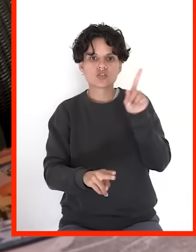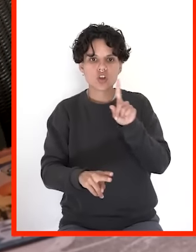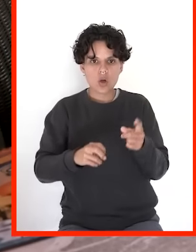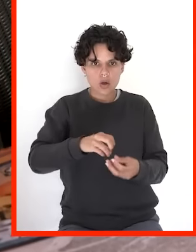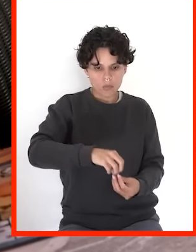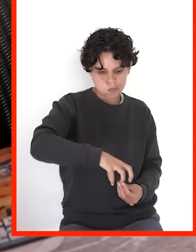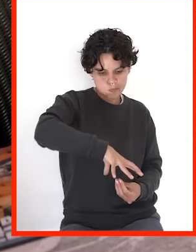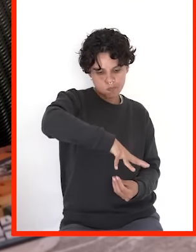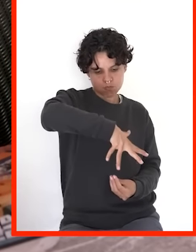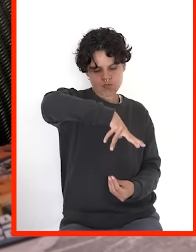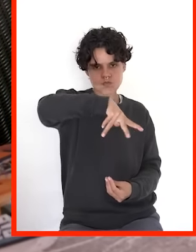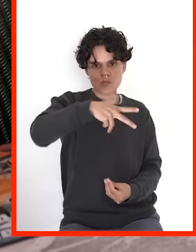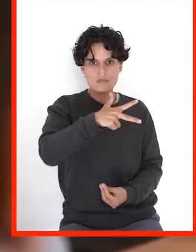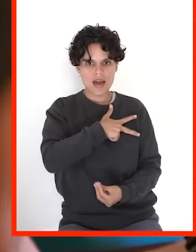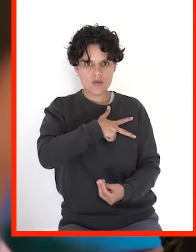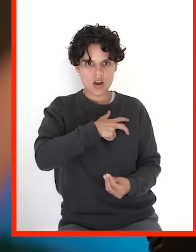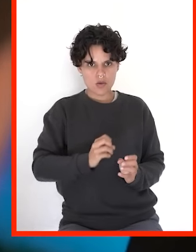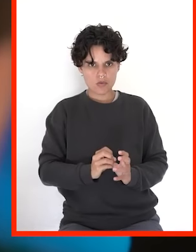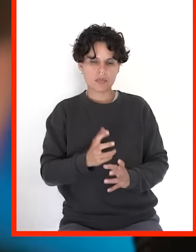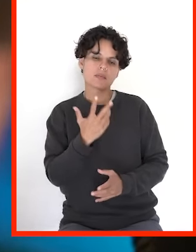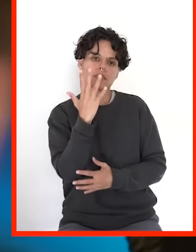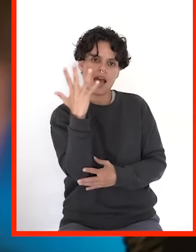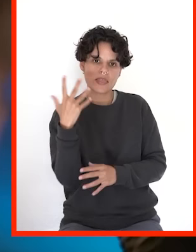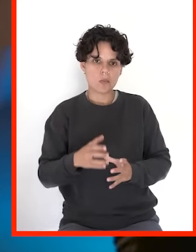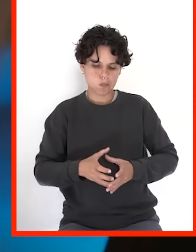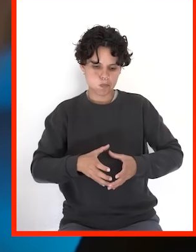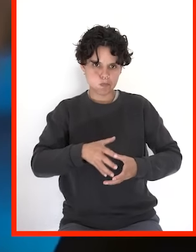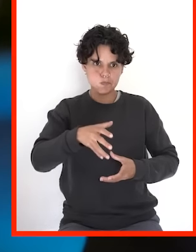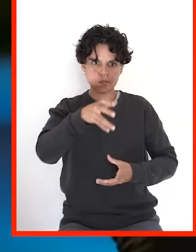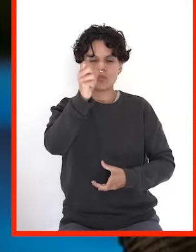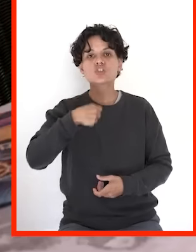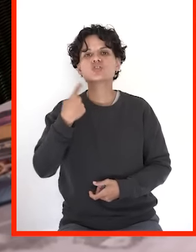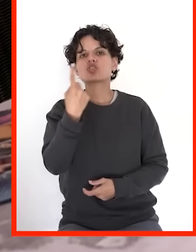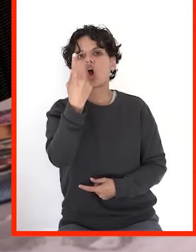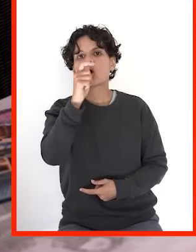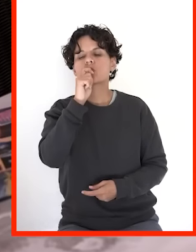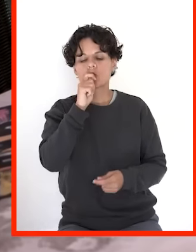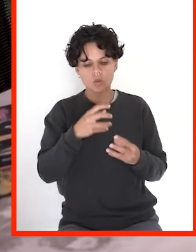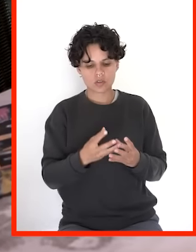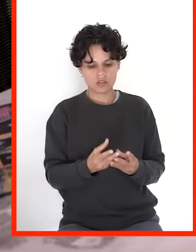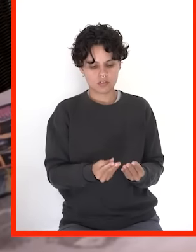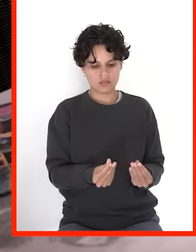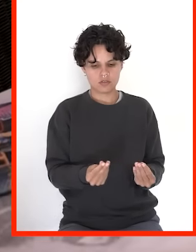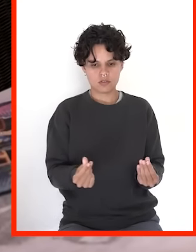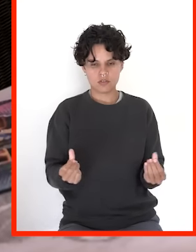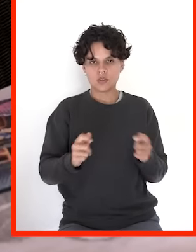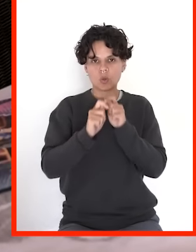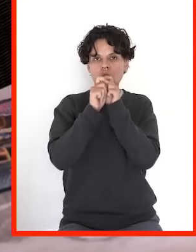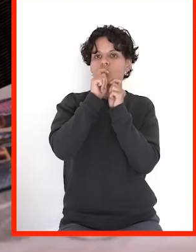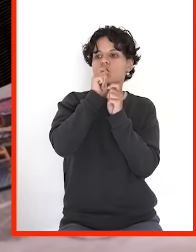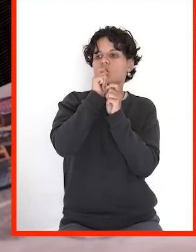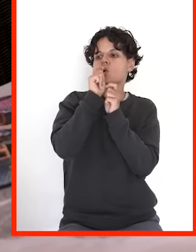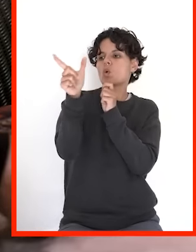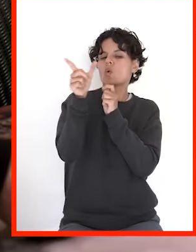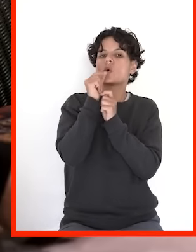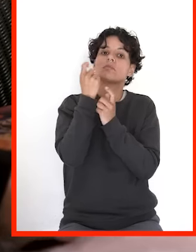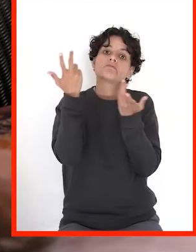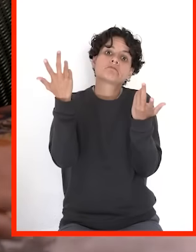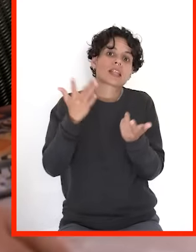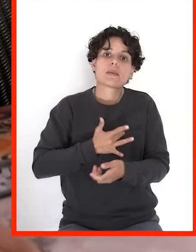me repartamos. Y ni fumamos, me lo terminé fumando todo solo, que lata. Puta. Pobre lata. Panchito, pobre. Se tuvo que sacrificar Panchito.